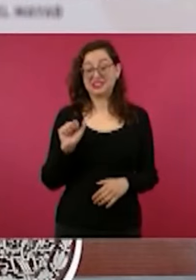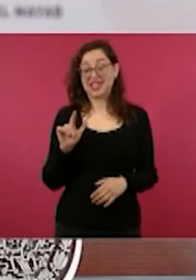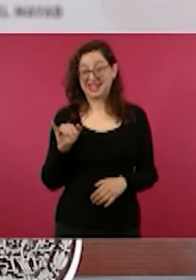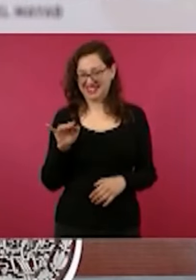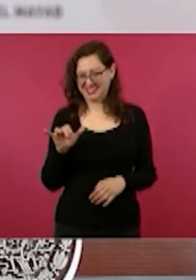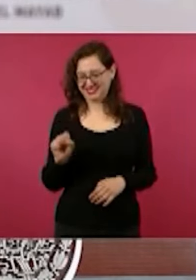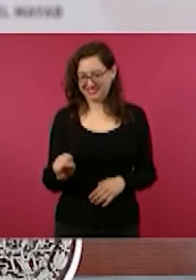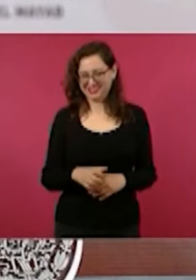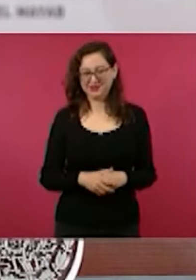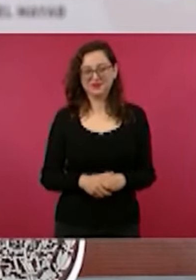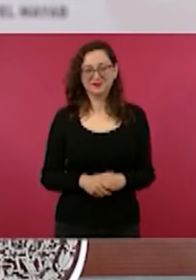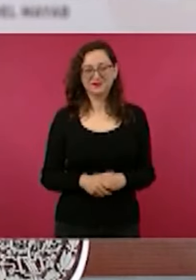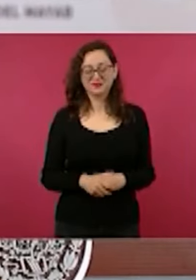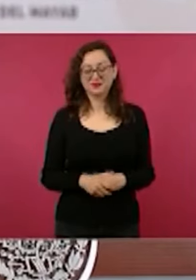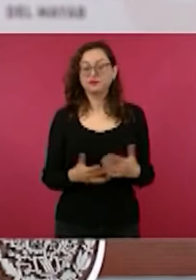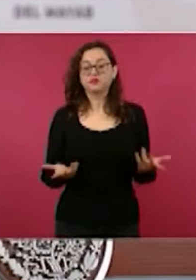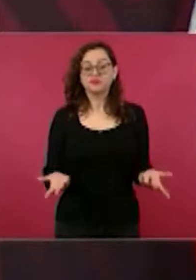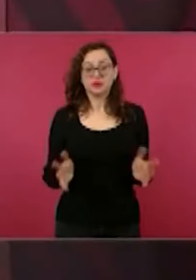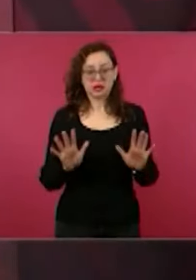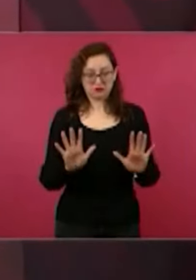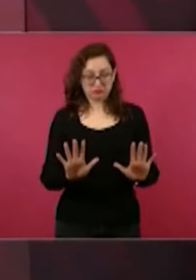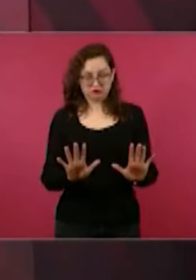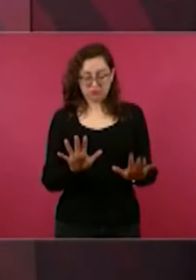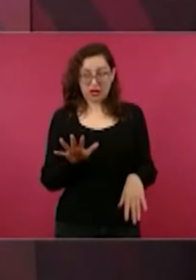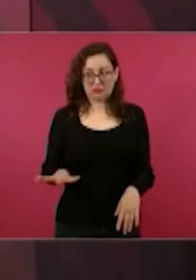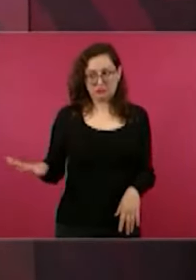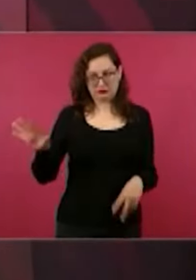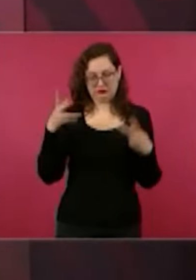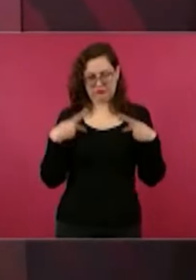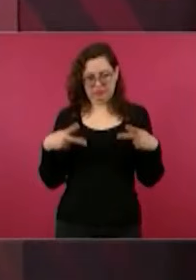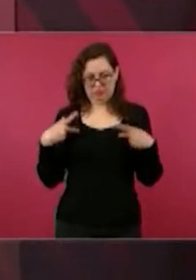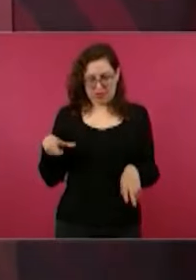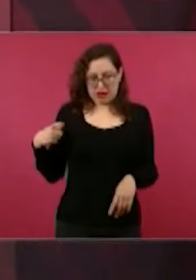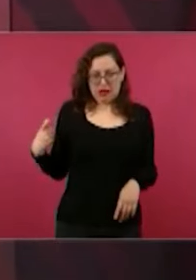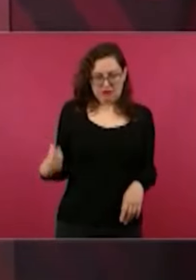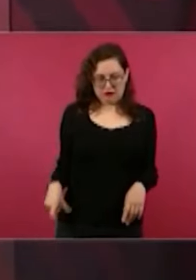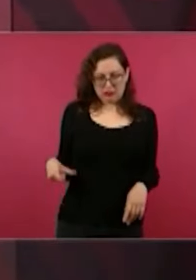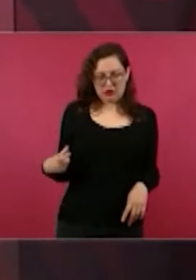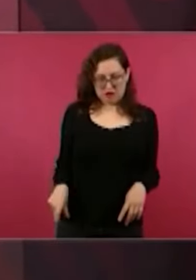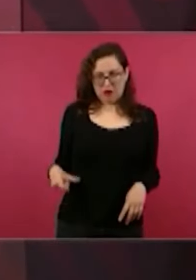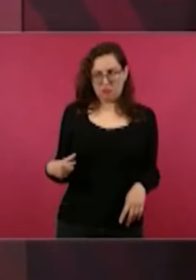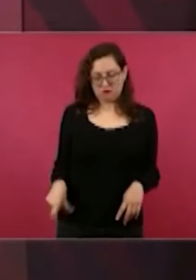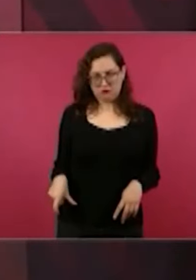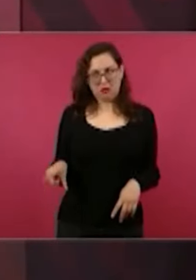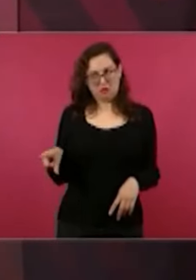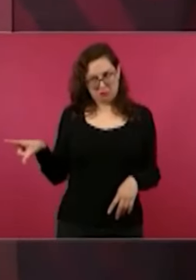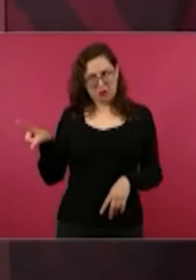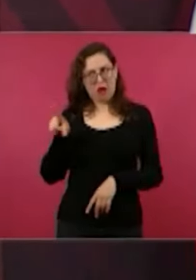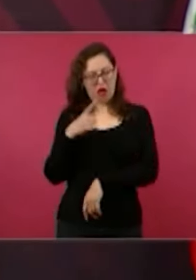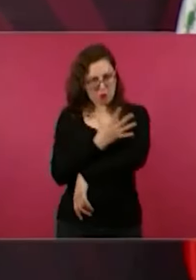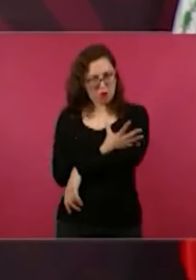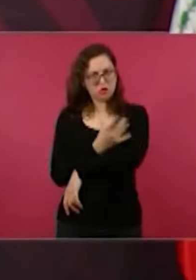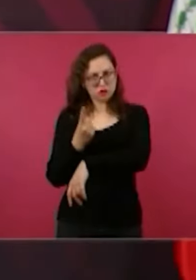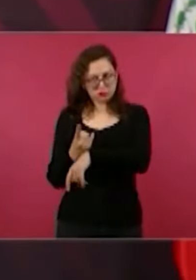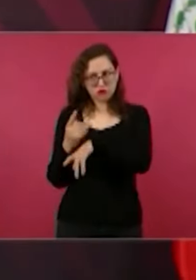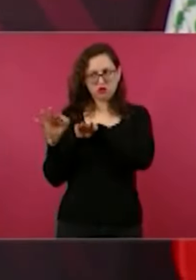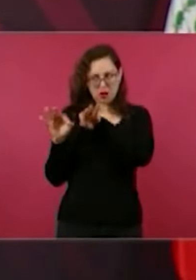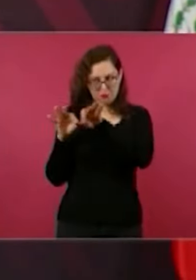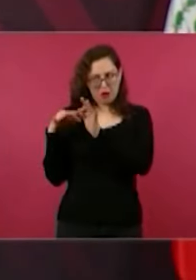hacerlo globalmente vamos no solo a elegir jueces por voto vamos a reformar el sistema en su conjunto de tal forma